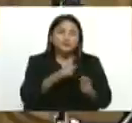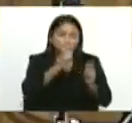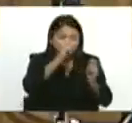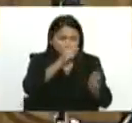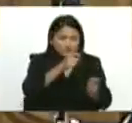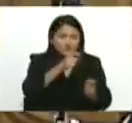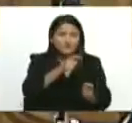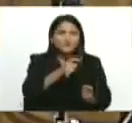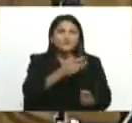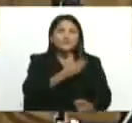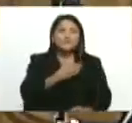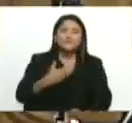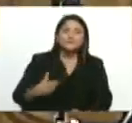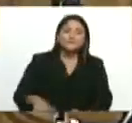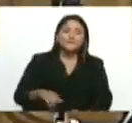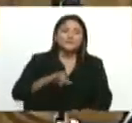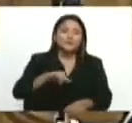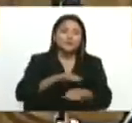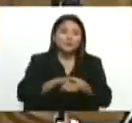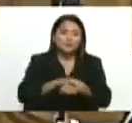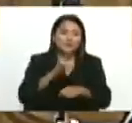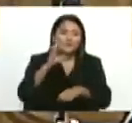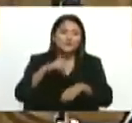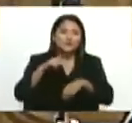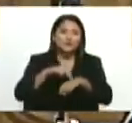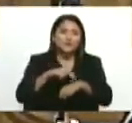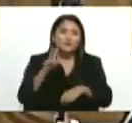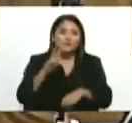presidente de la Asamblea Nacional de Venezuela.